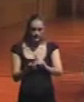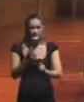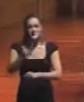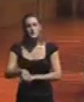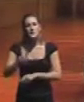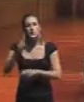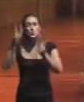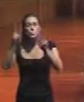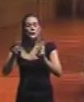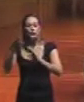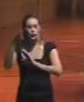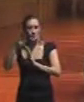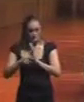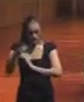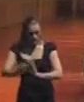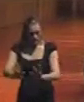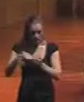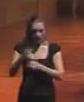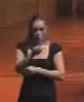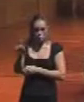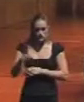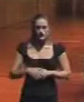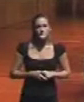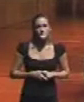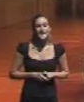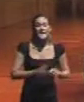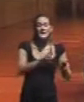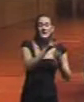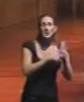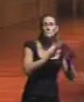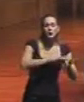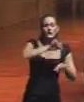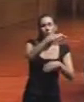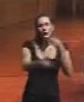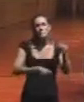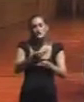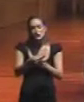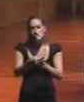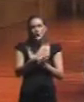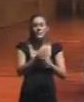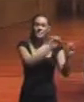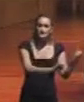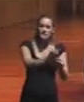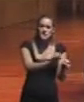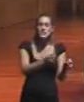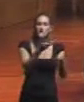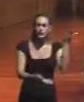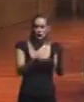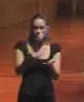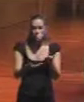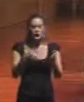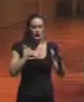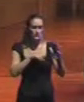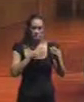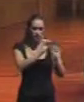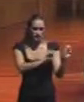nuevos reglamentos, de los que cabe destacar, entre otros muchos, el Reglamento para la Elaboración, Defensa y Evaluación de Tesis Doctorales, el